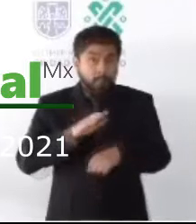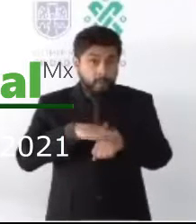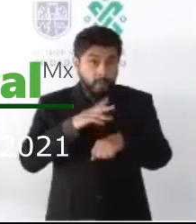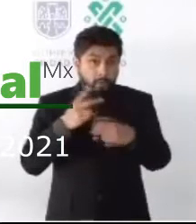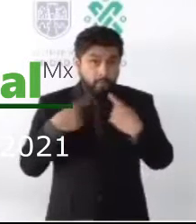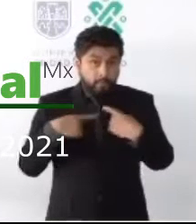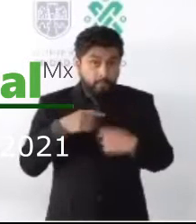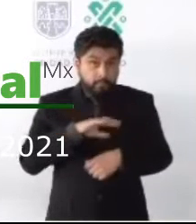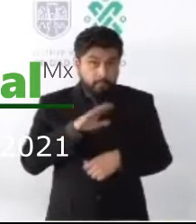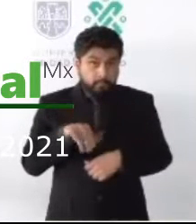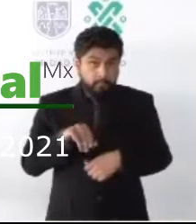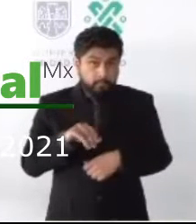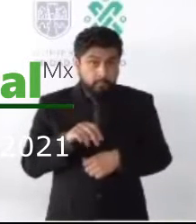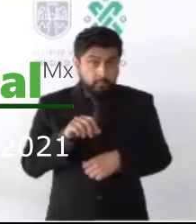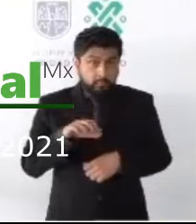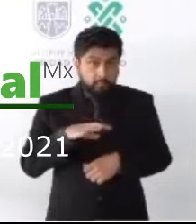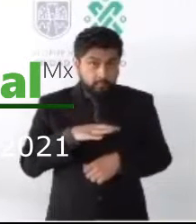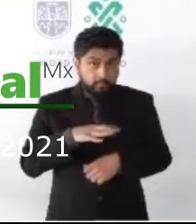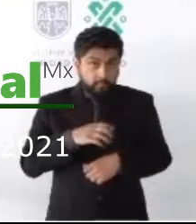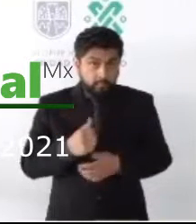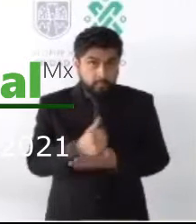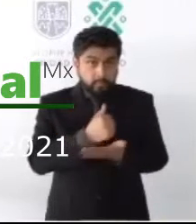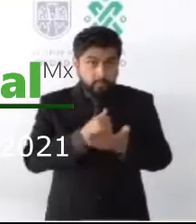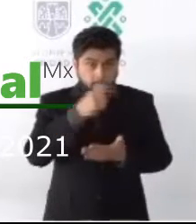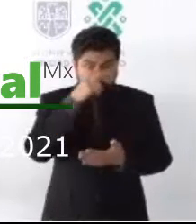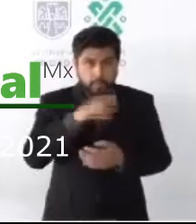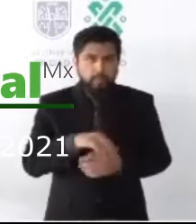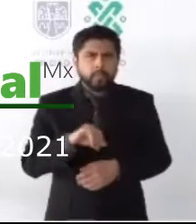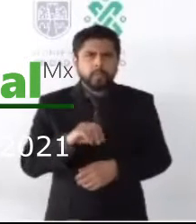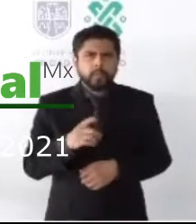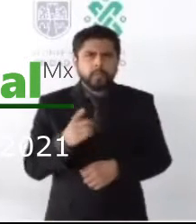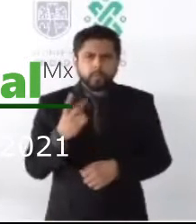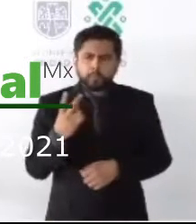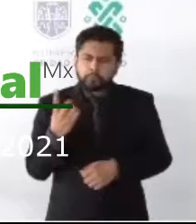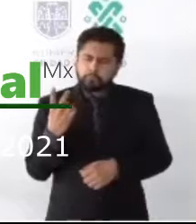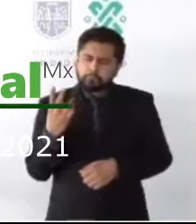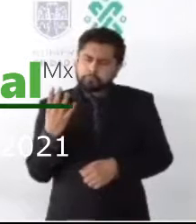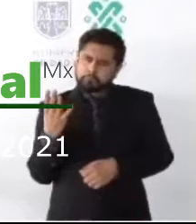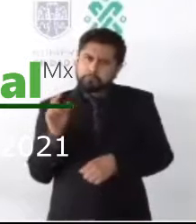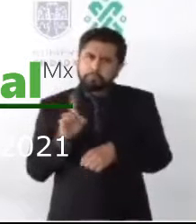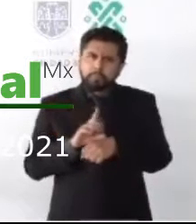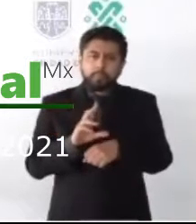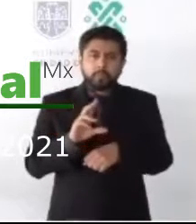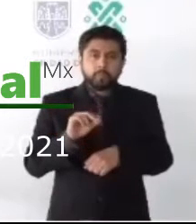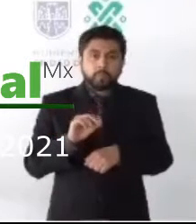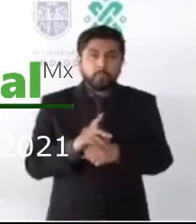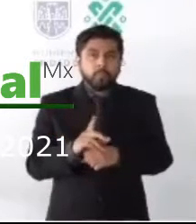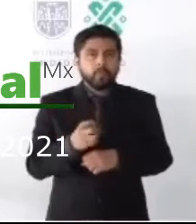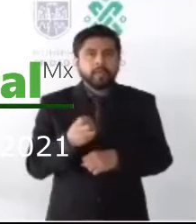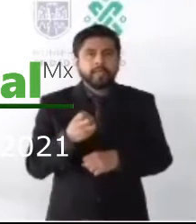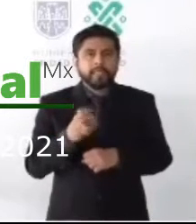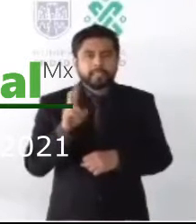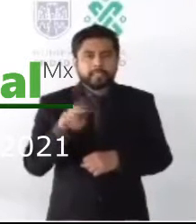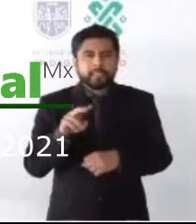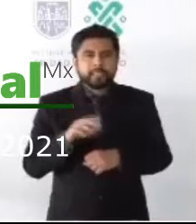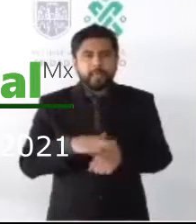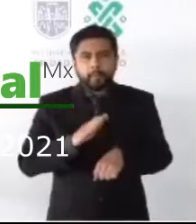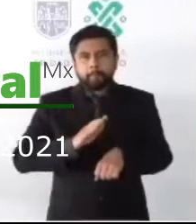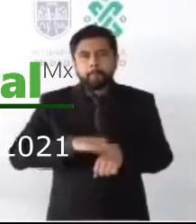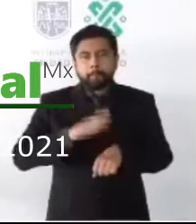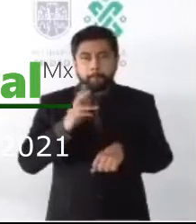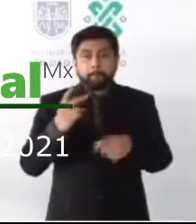Sí, está, sí hay, no solamente en los últimos días, sí ha habido un incremento durante enero en el número de